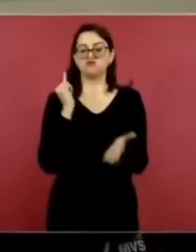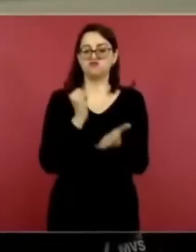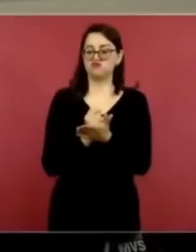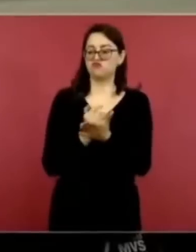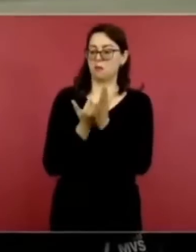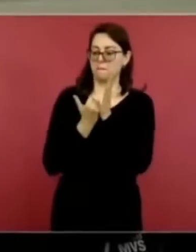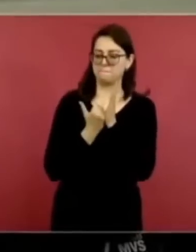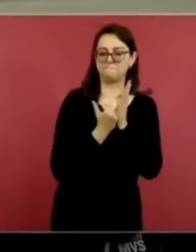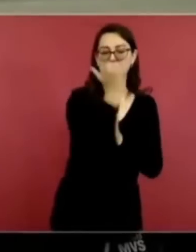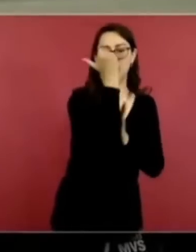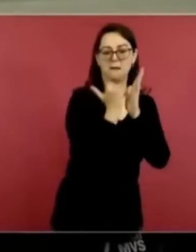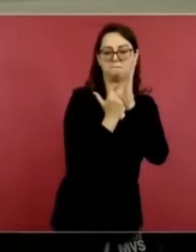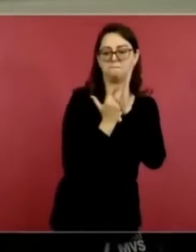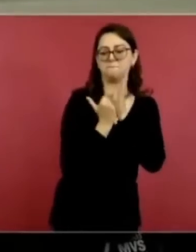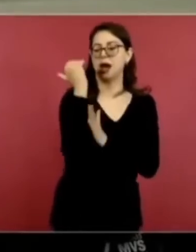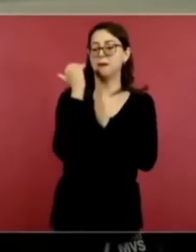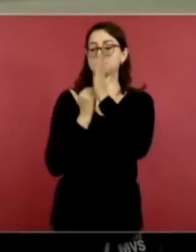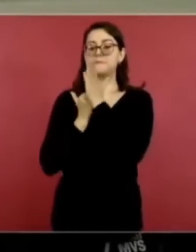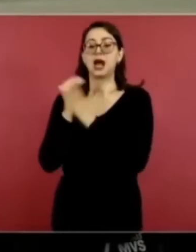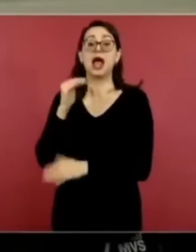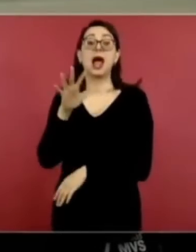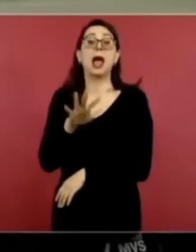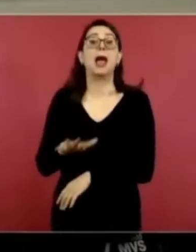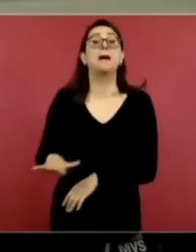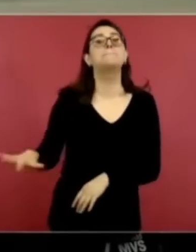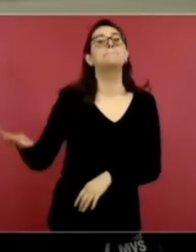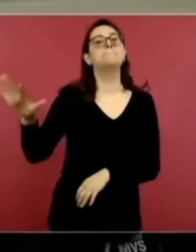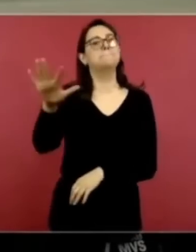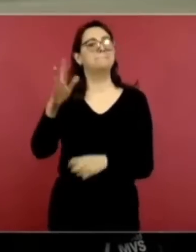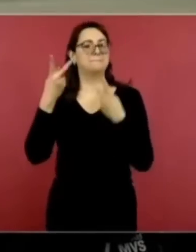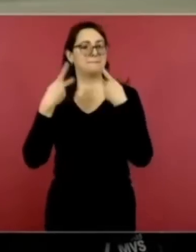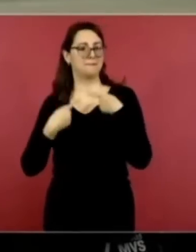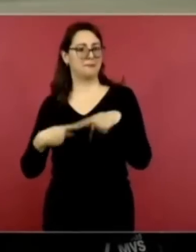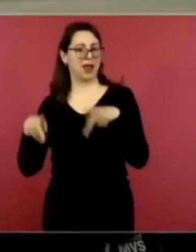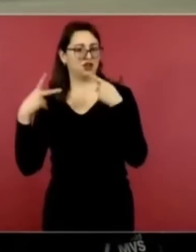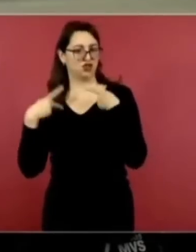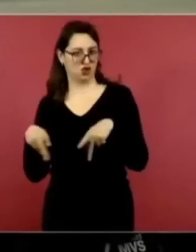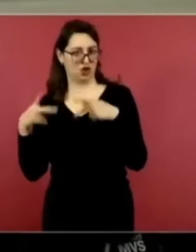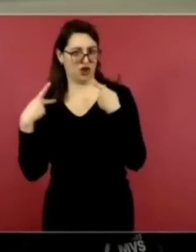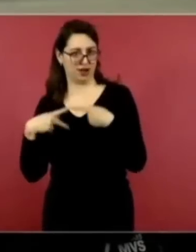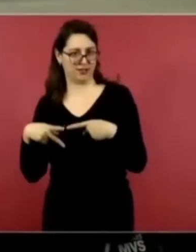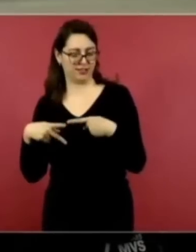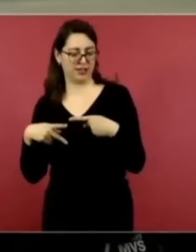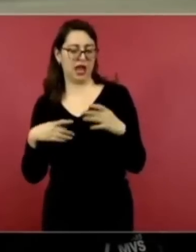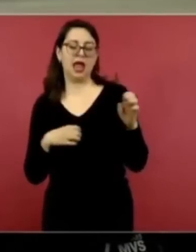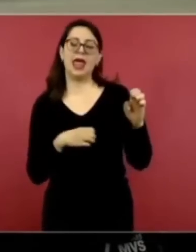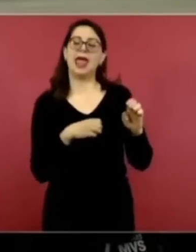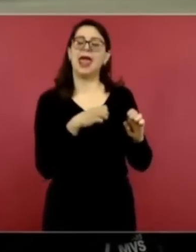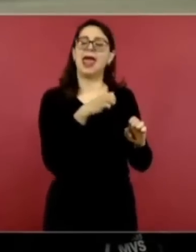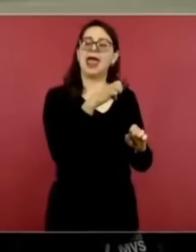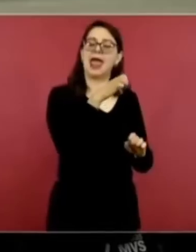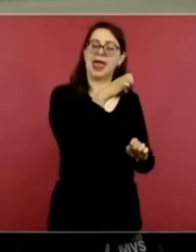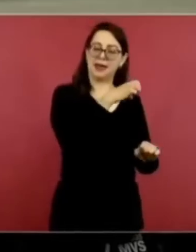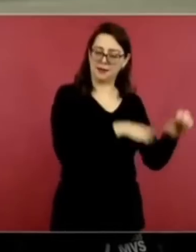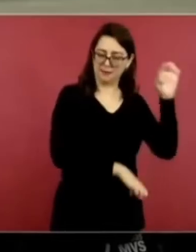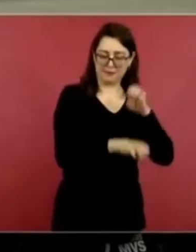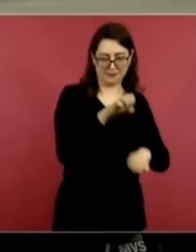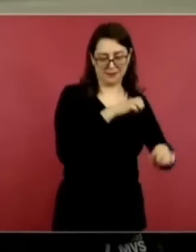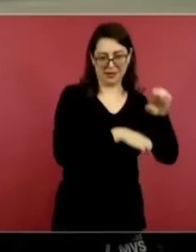mayoría de los contribuyentes manteniendo los privilegios súbele y hasta ahí